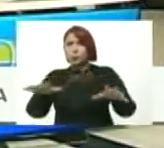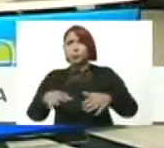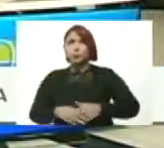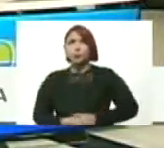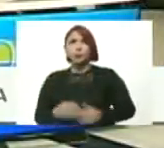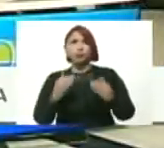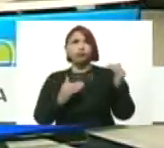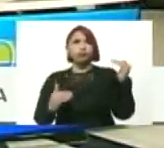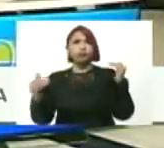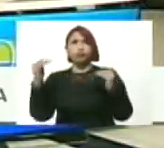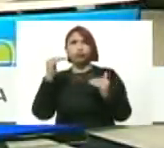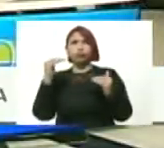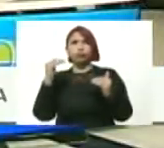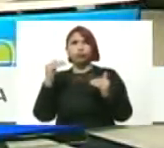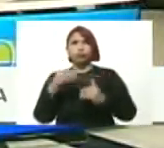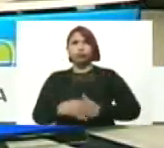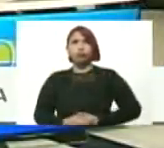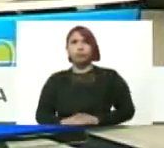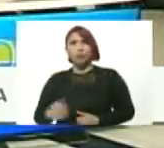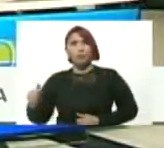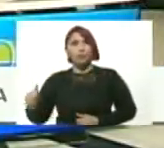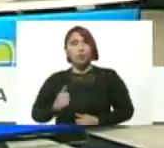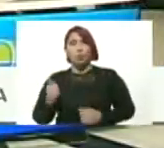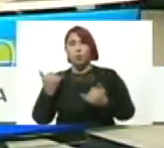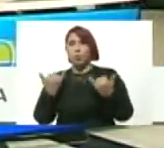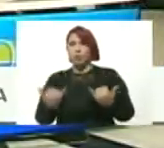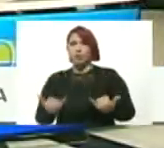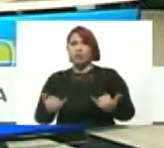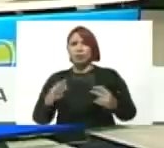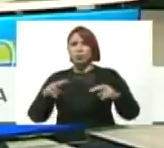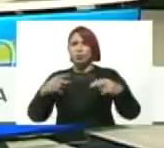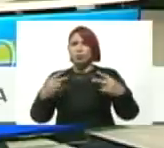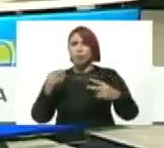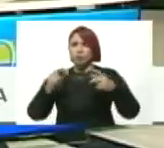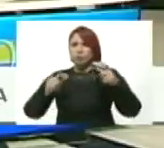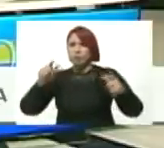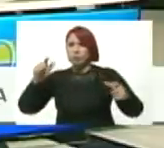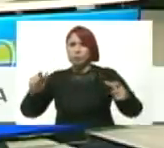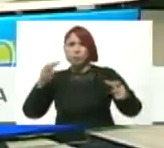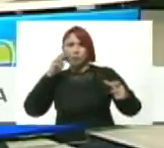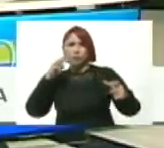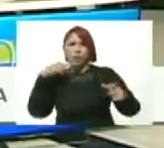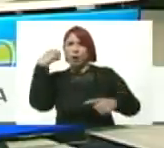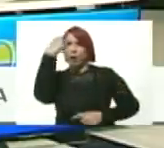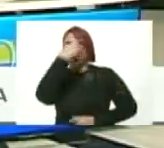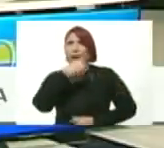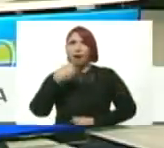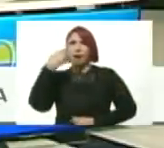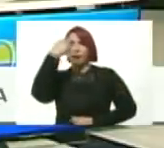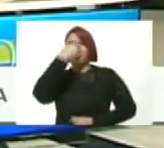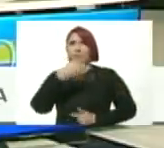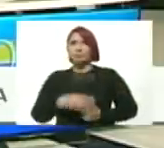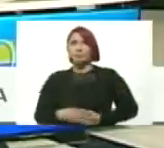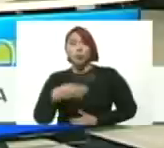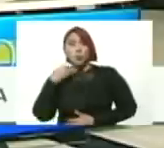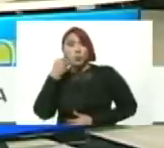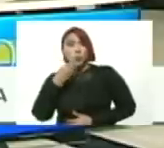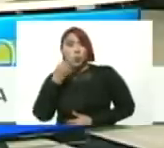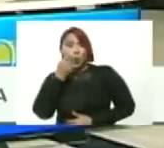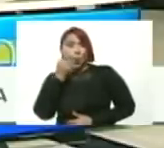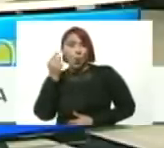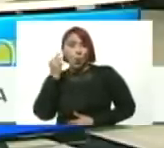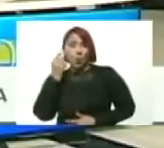máximo y aprovechar miren esta nueva generación yo veo la cara de estos muchachos muchachas